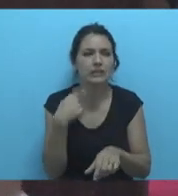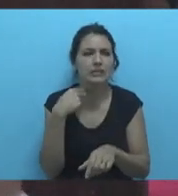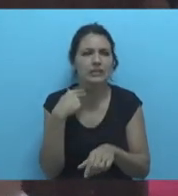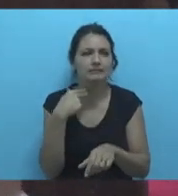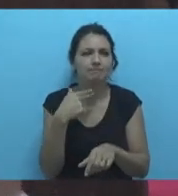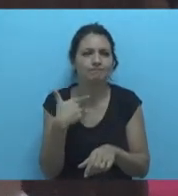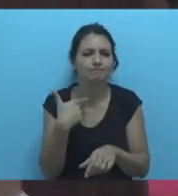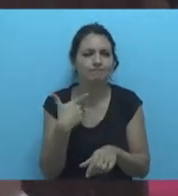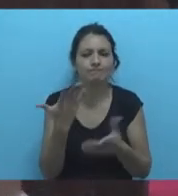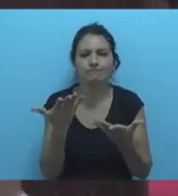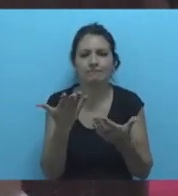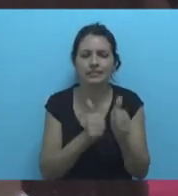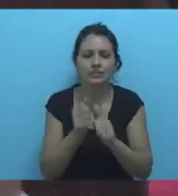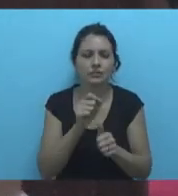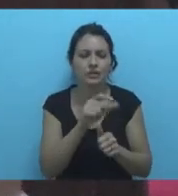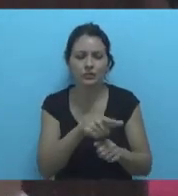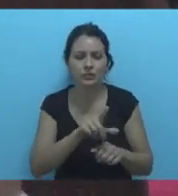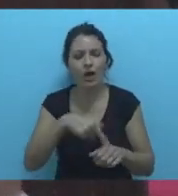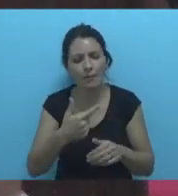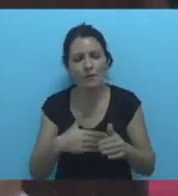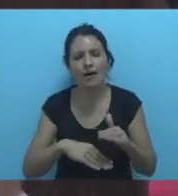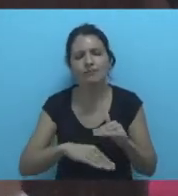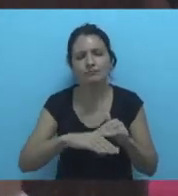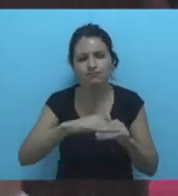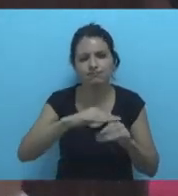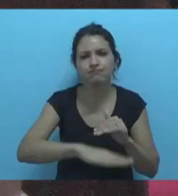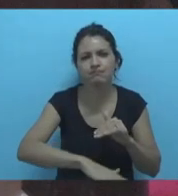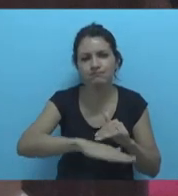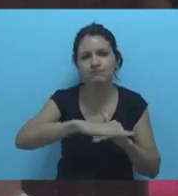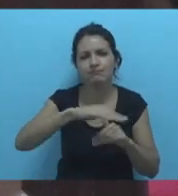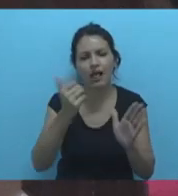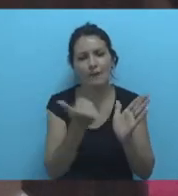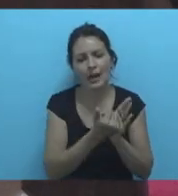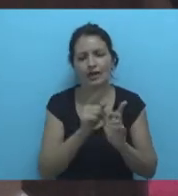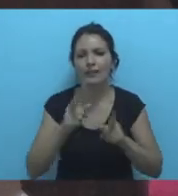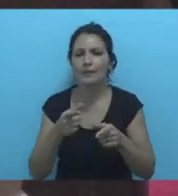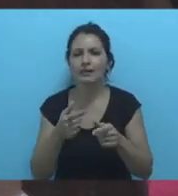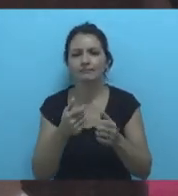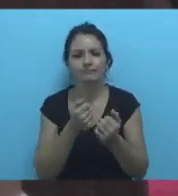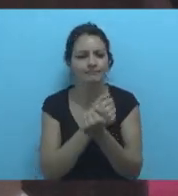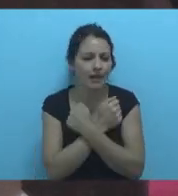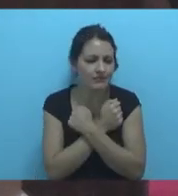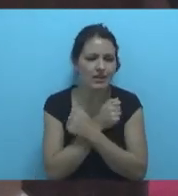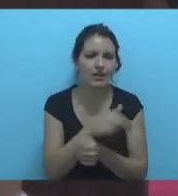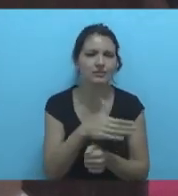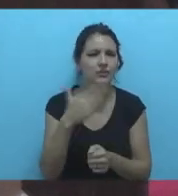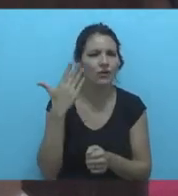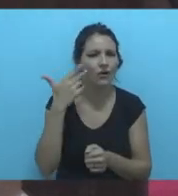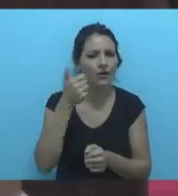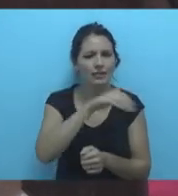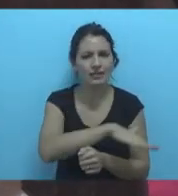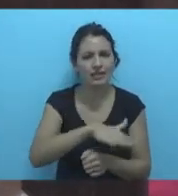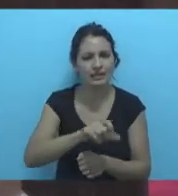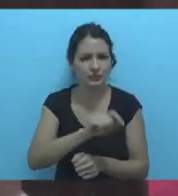vida son las que también después marcan a otras generaciones. Y un enorme abrazo a sus nietas, también a